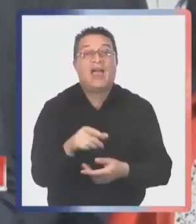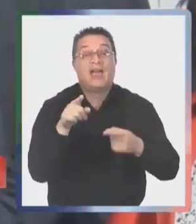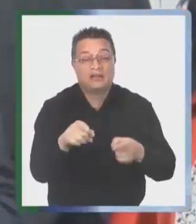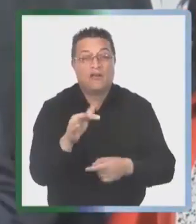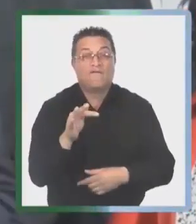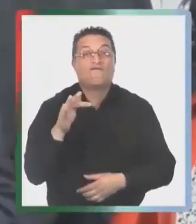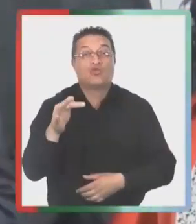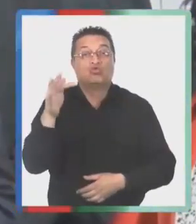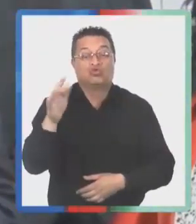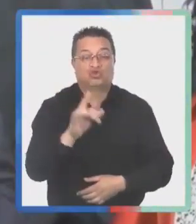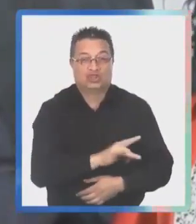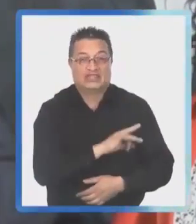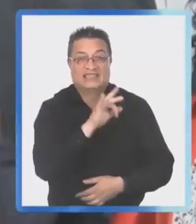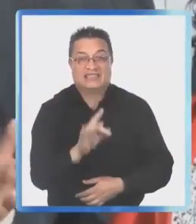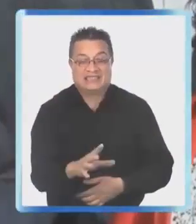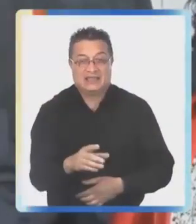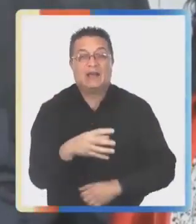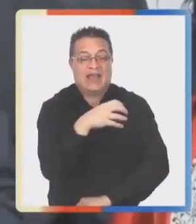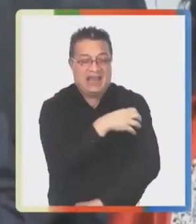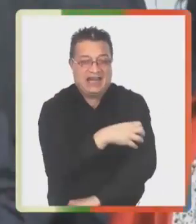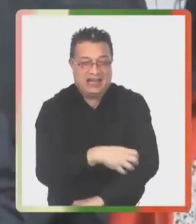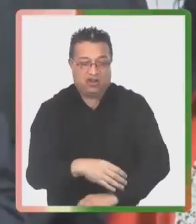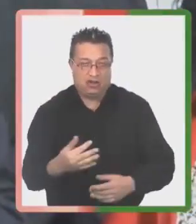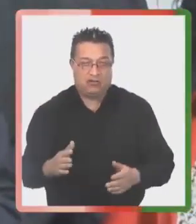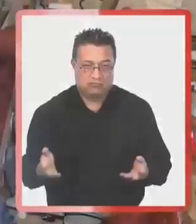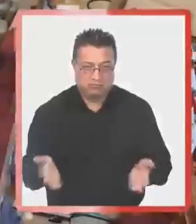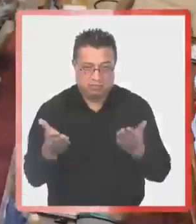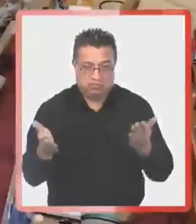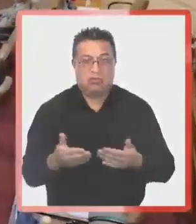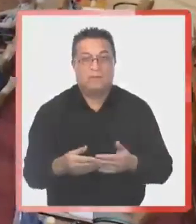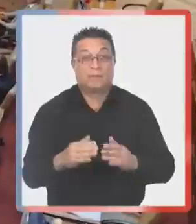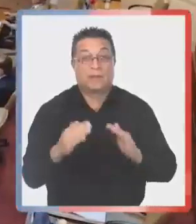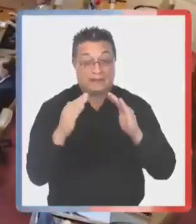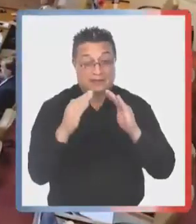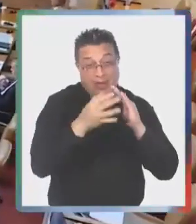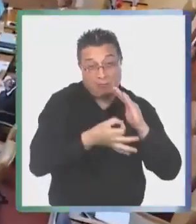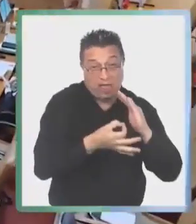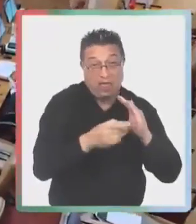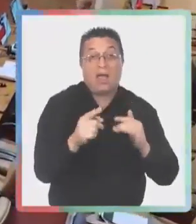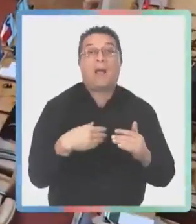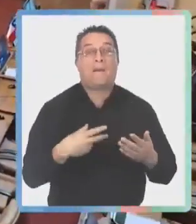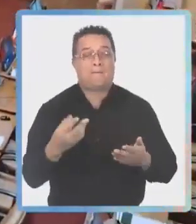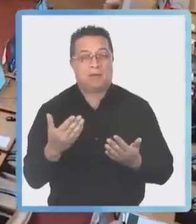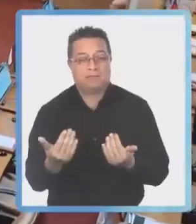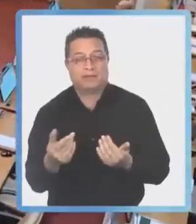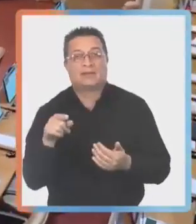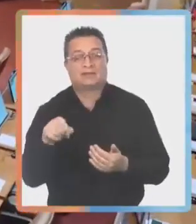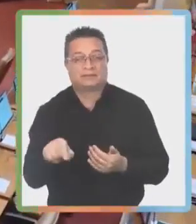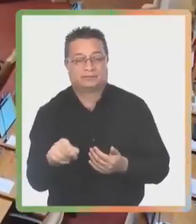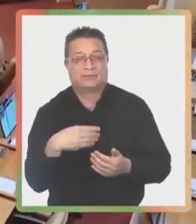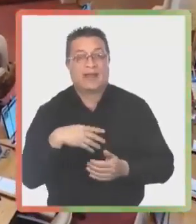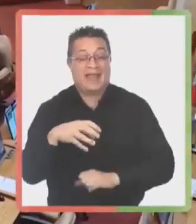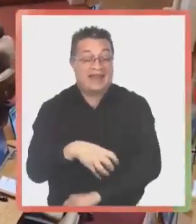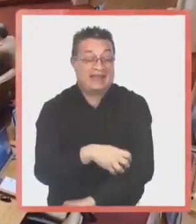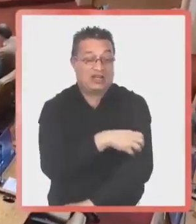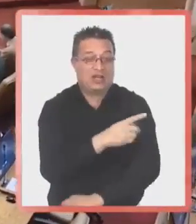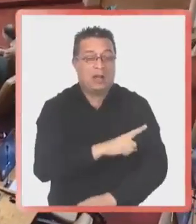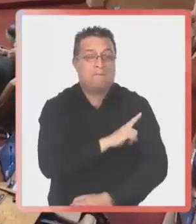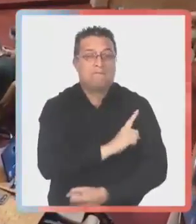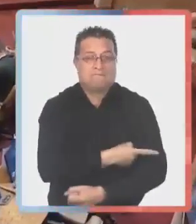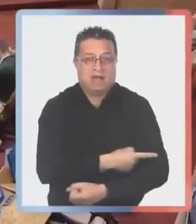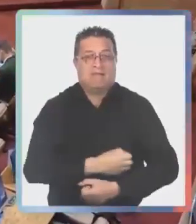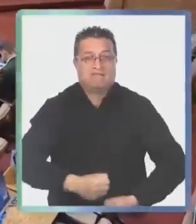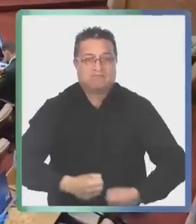saben que el futuro de Chile viene desde las regiones. La Moneda espera que este proyecto, que ha denominado Regiones